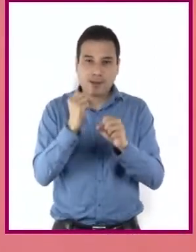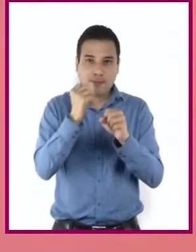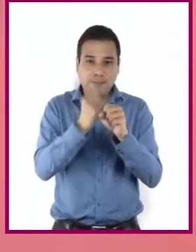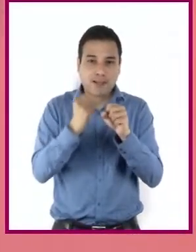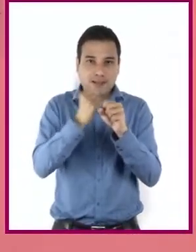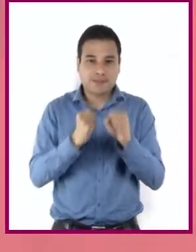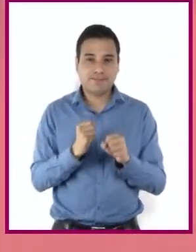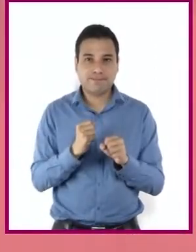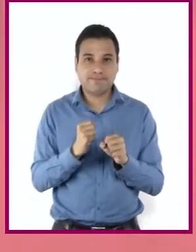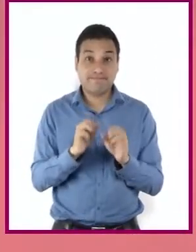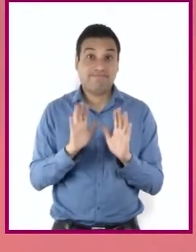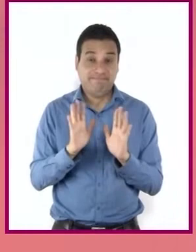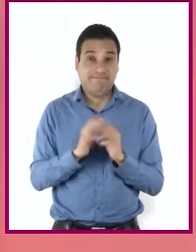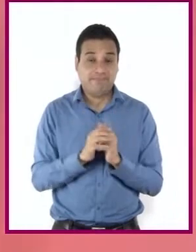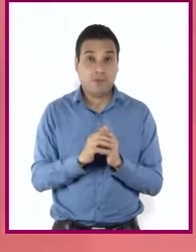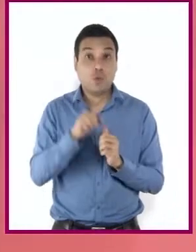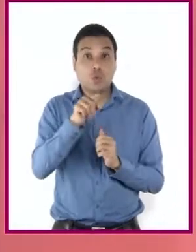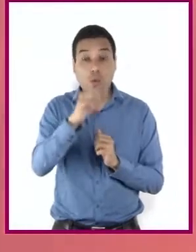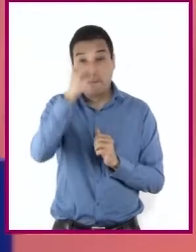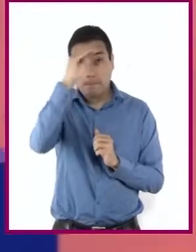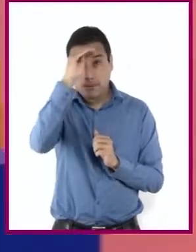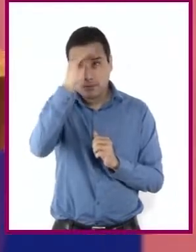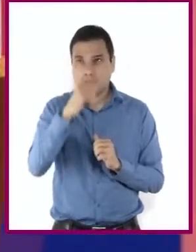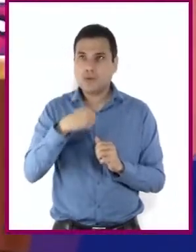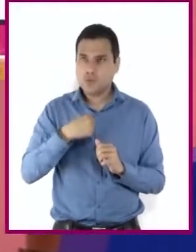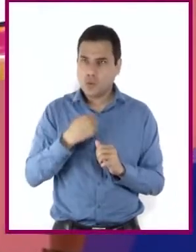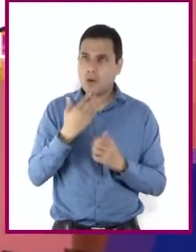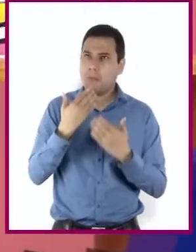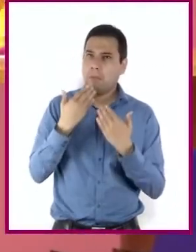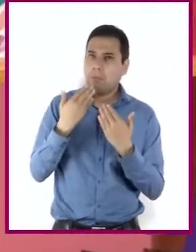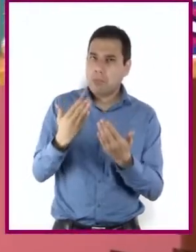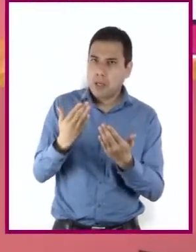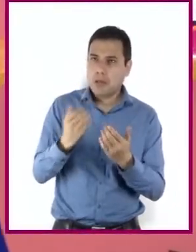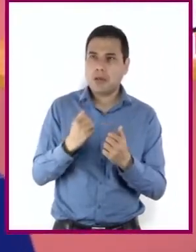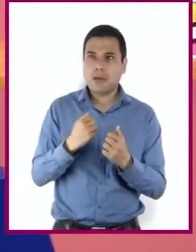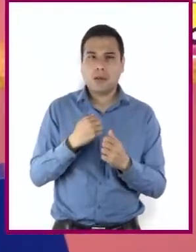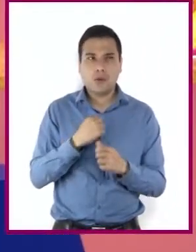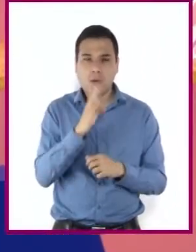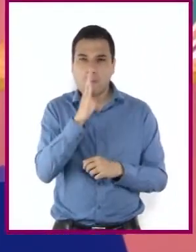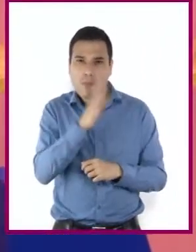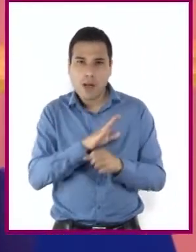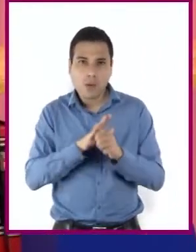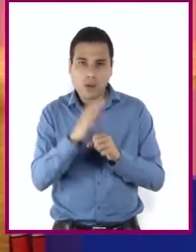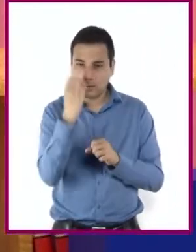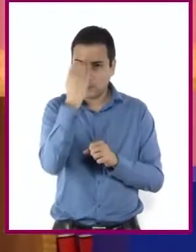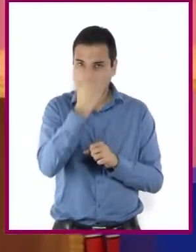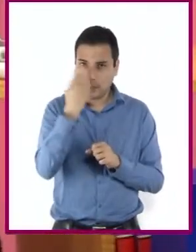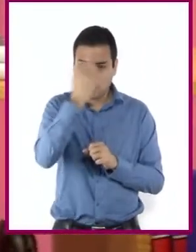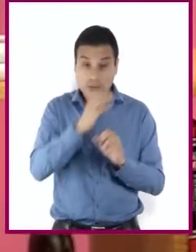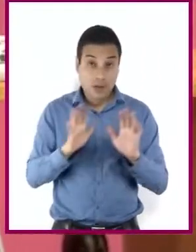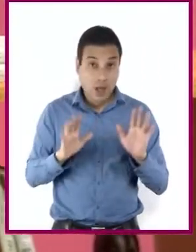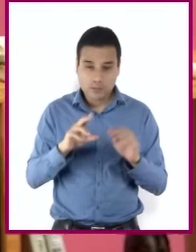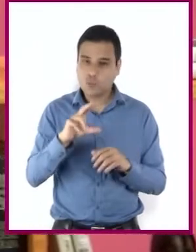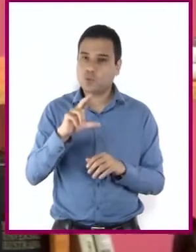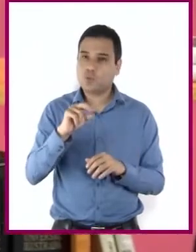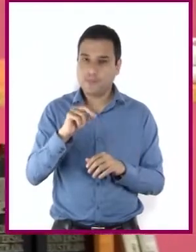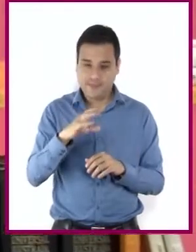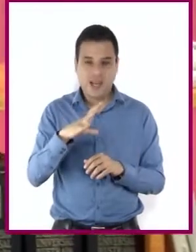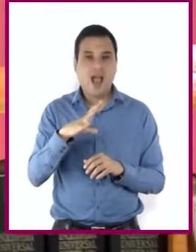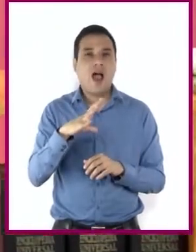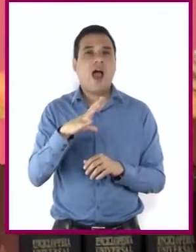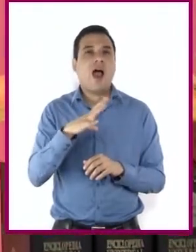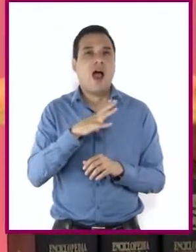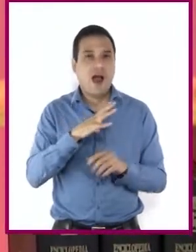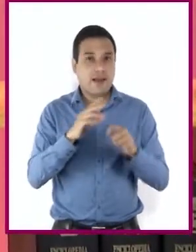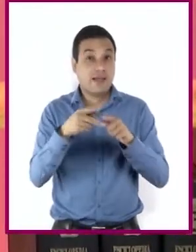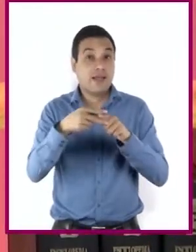trata únicamente de reflexionar sus aciertos y los aspectos que pueden mejorar. Existen instrumentos que ayudan a autoevaluarse